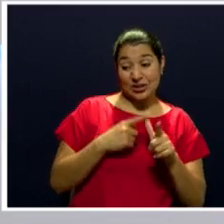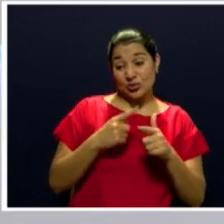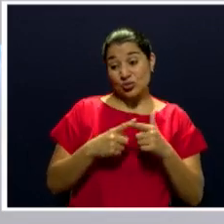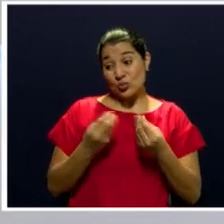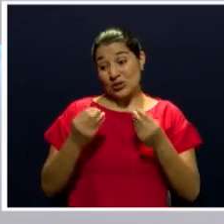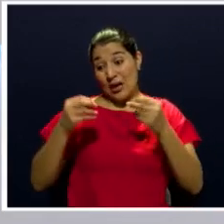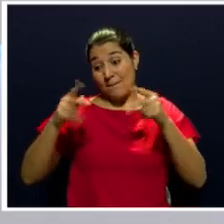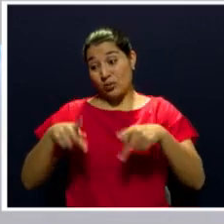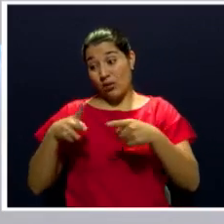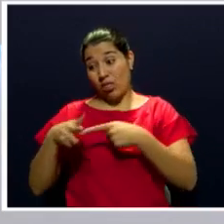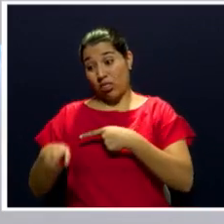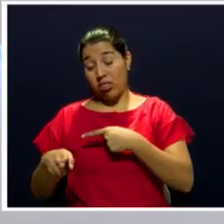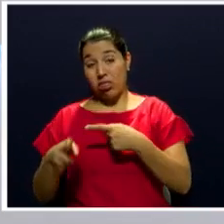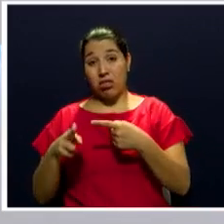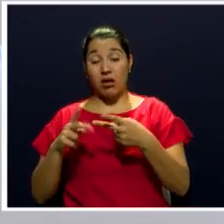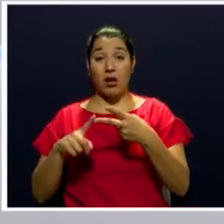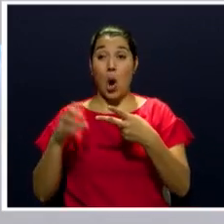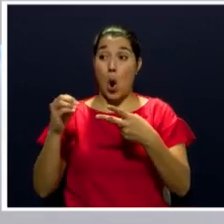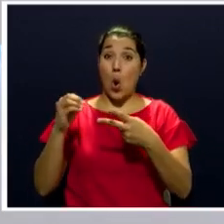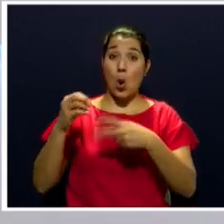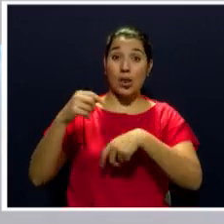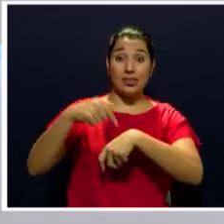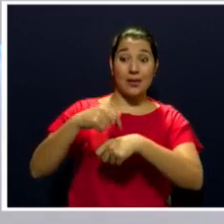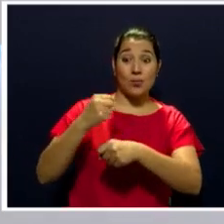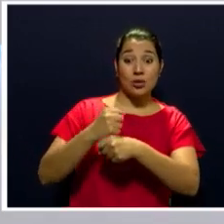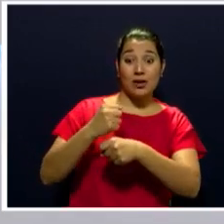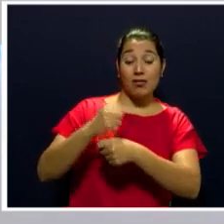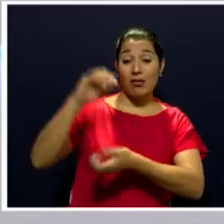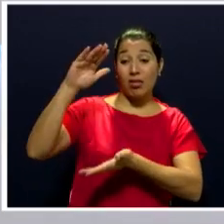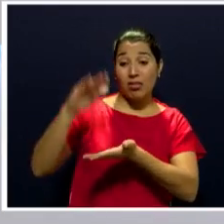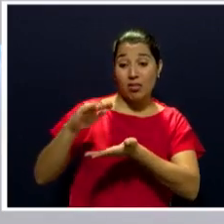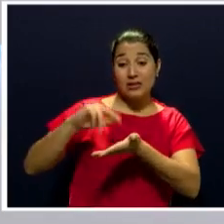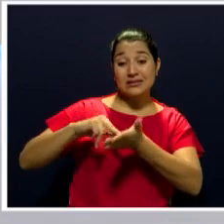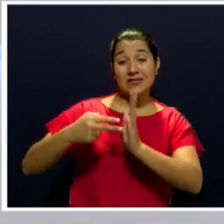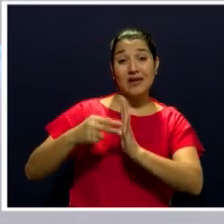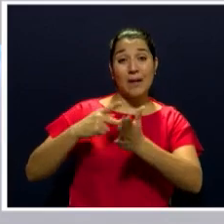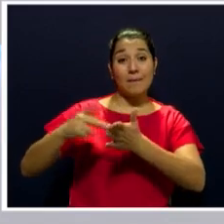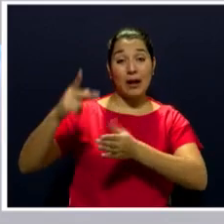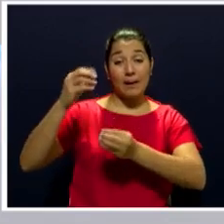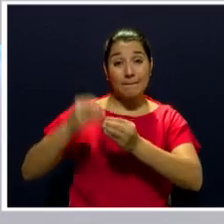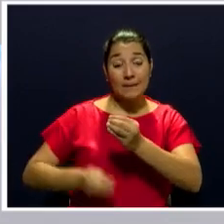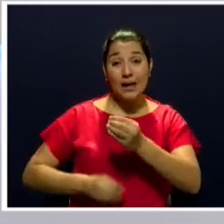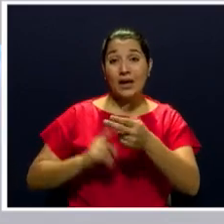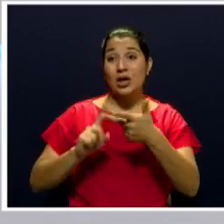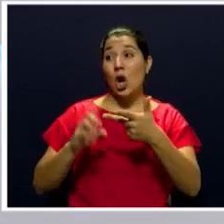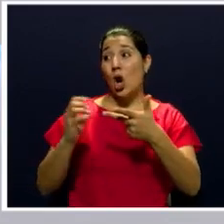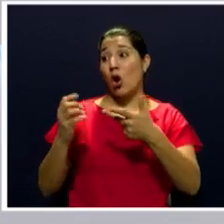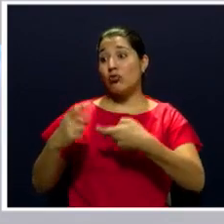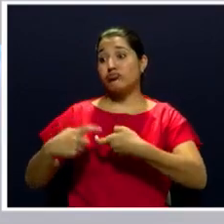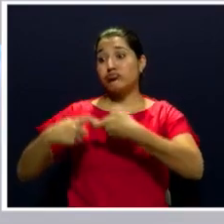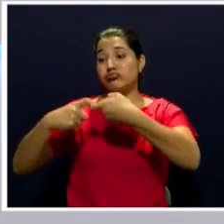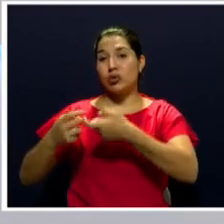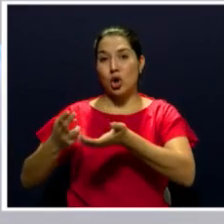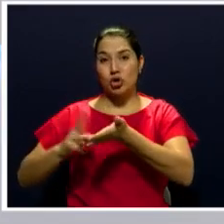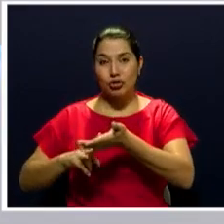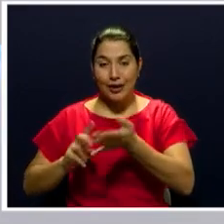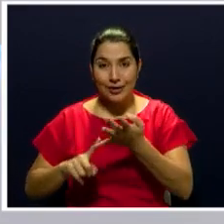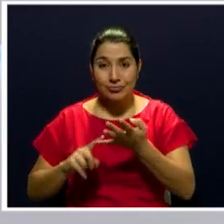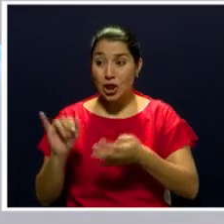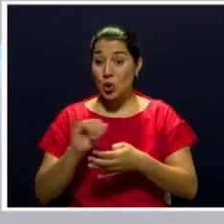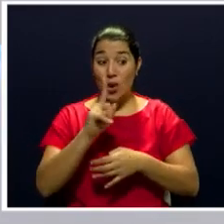visto disminuido de una manera muy importante su salario, sus ingresos, tiene que pagar alquileres, tiene que